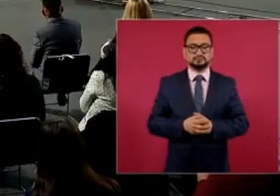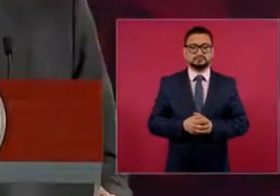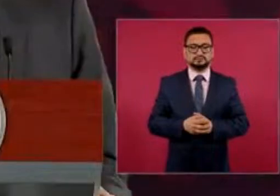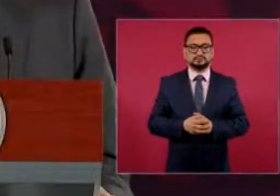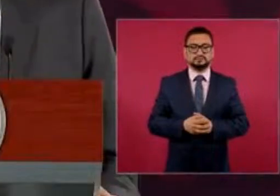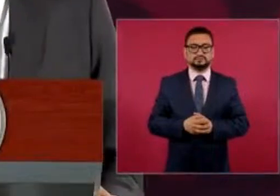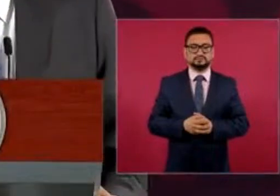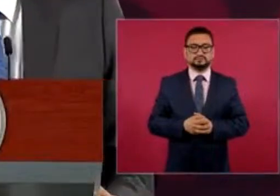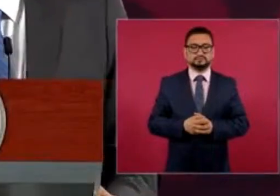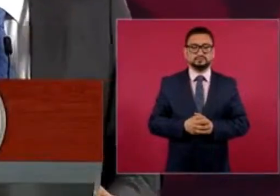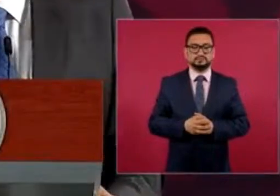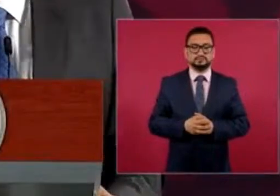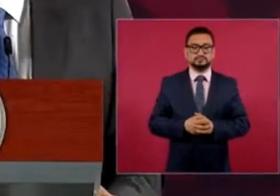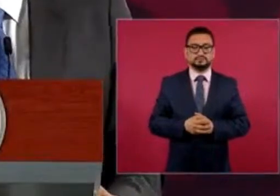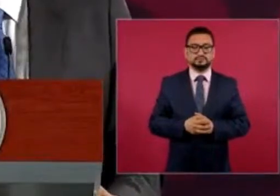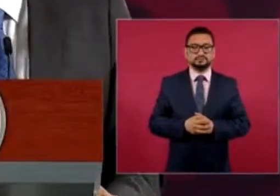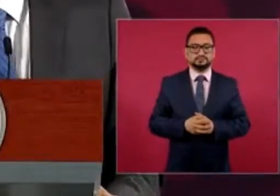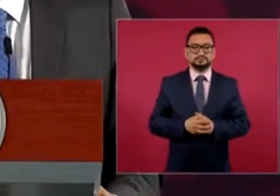no